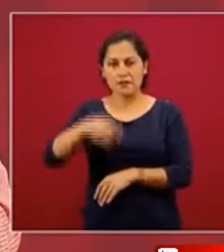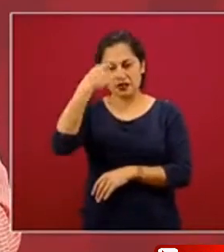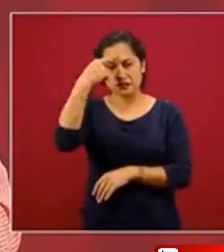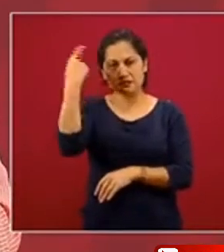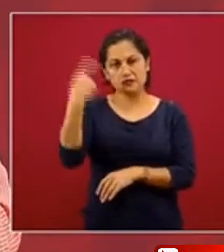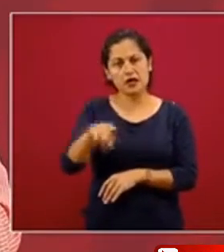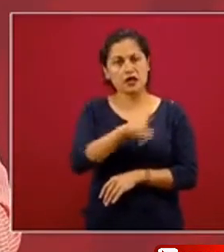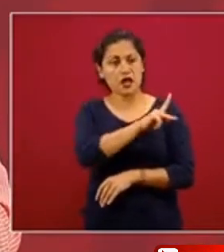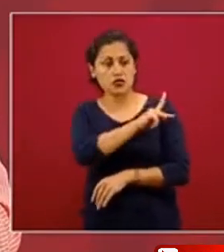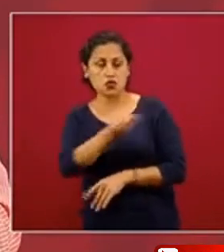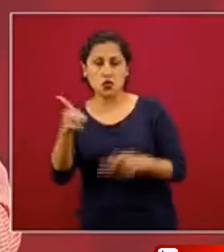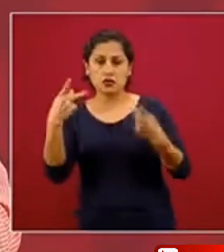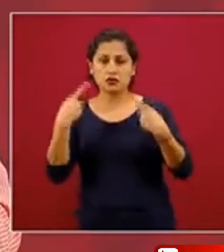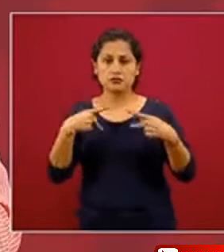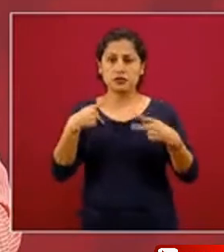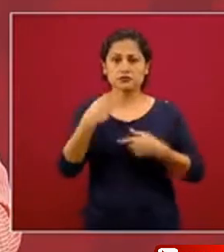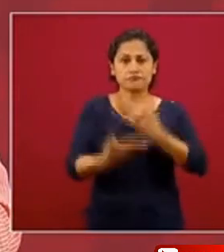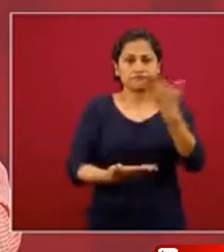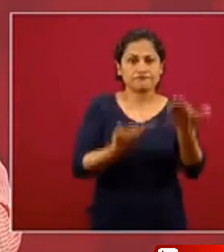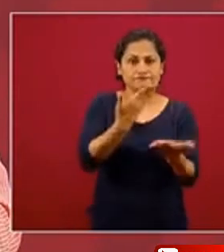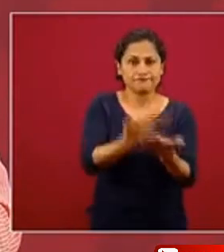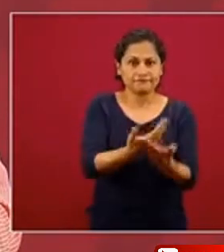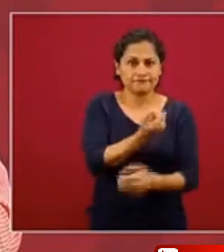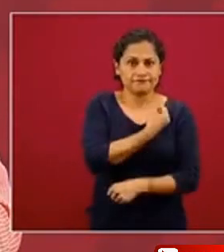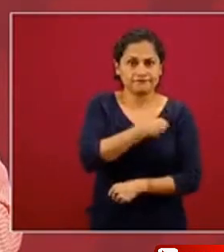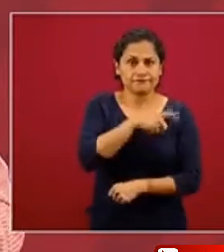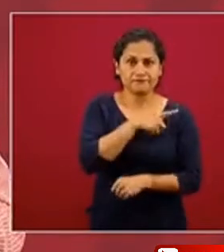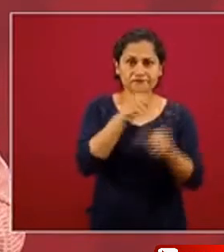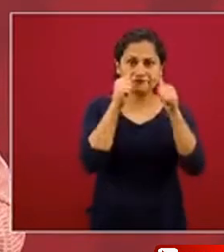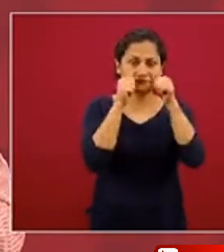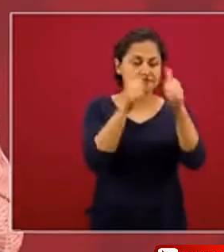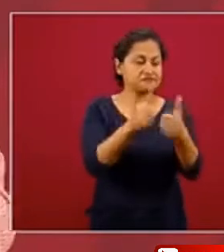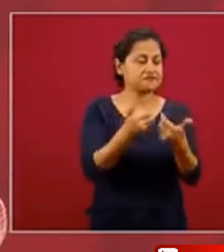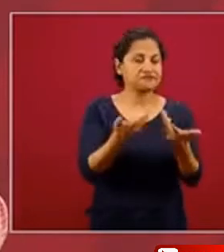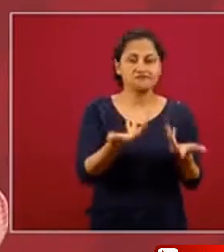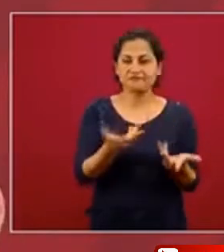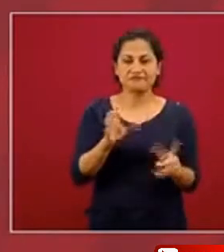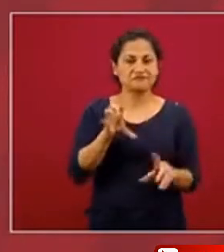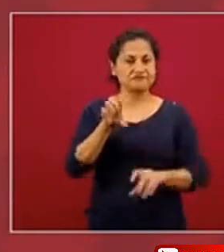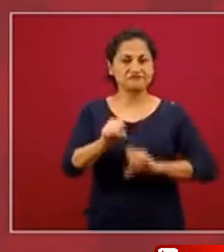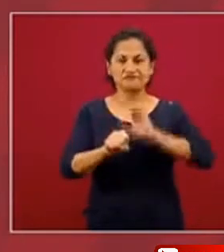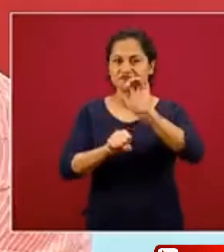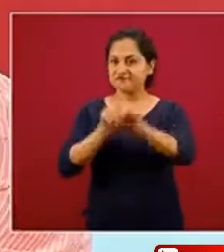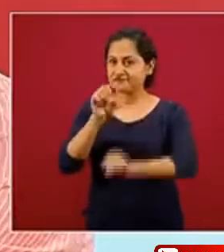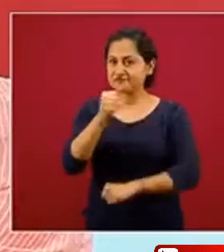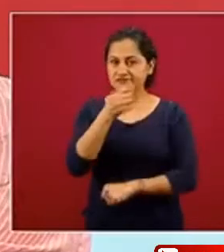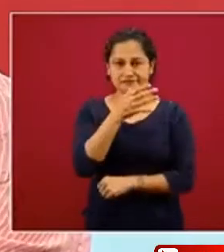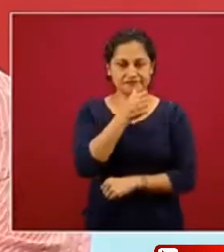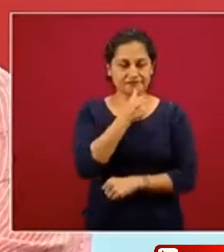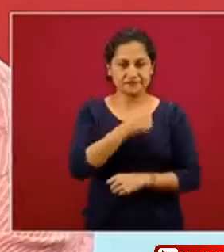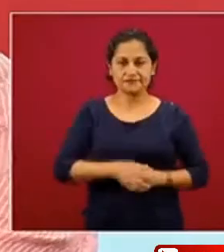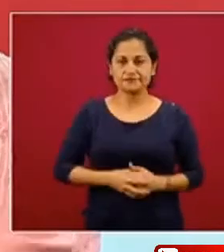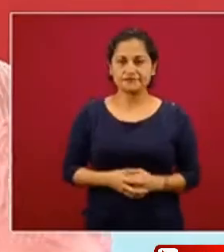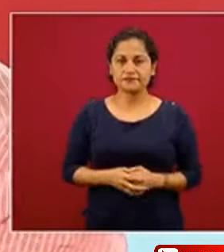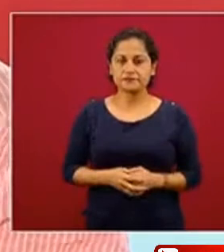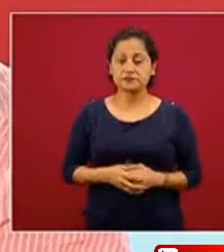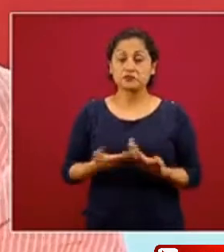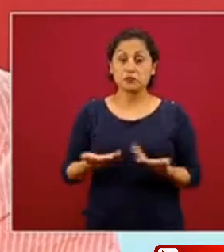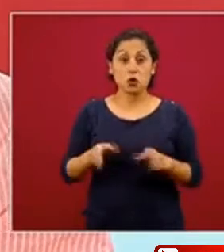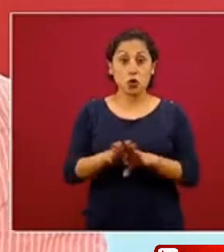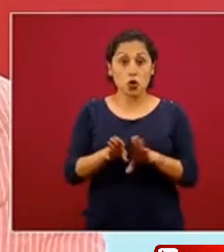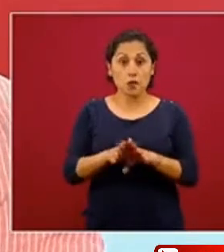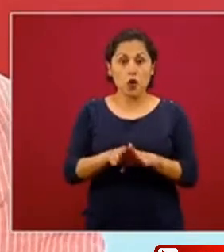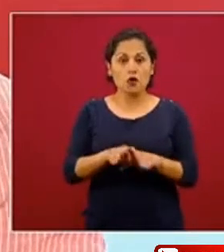pudieran tener acceso a los servicios de salud en forma amplia y en forma gratuita. Y